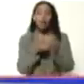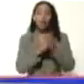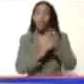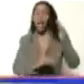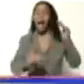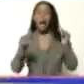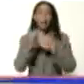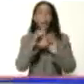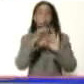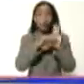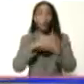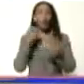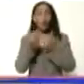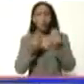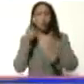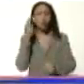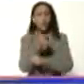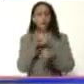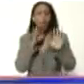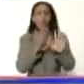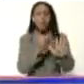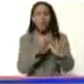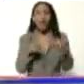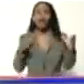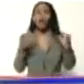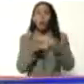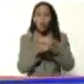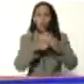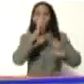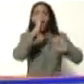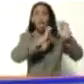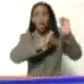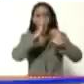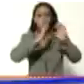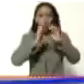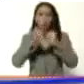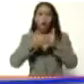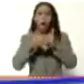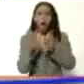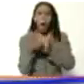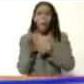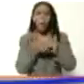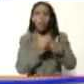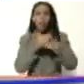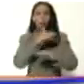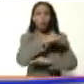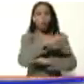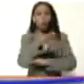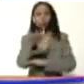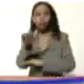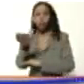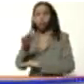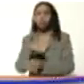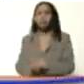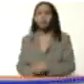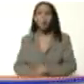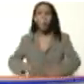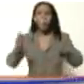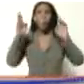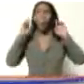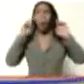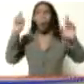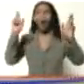debe ser reunida evaluando abriéndole los horizontes ojalá